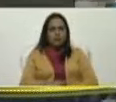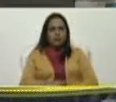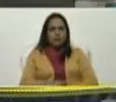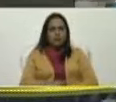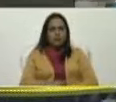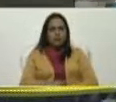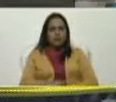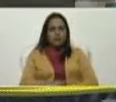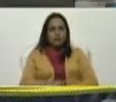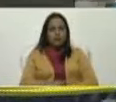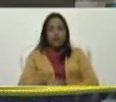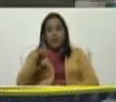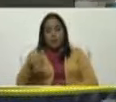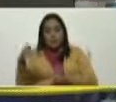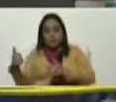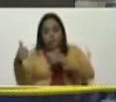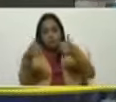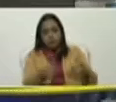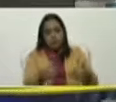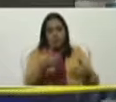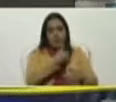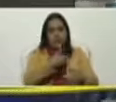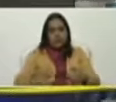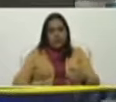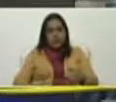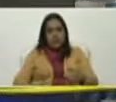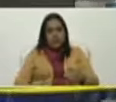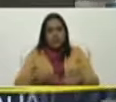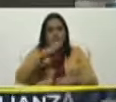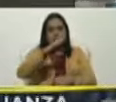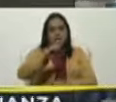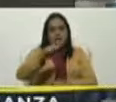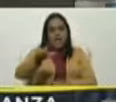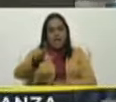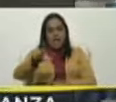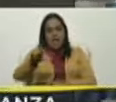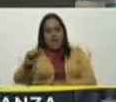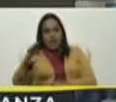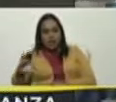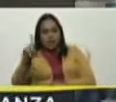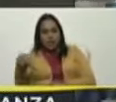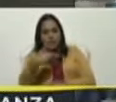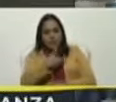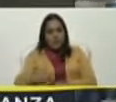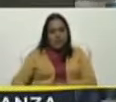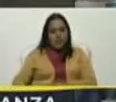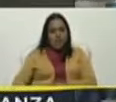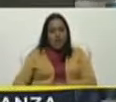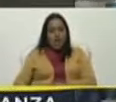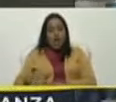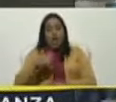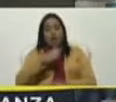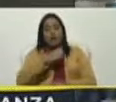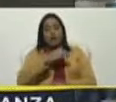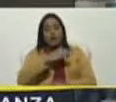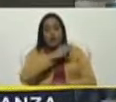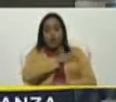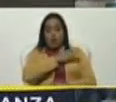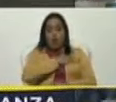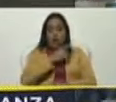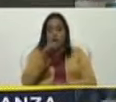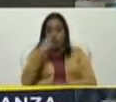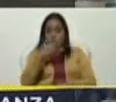la presidenta de la CELAT, el presidente Lula, que visitó el Río Verde. Y